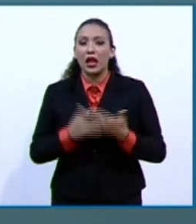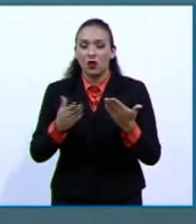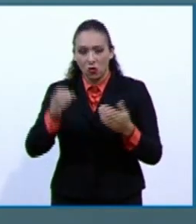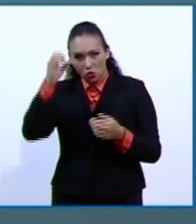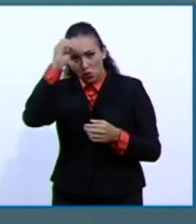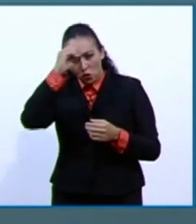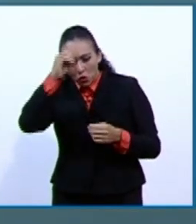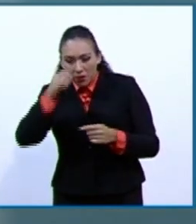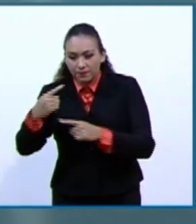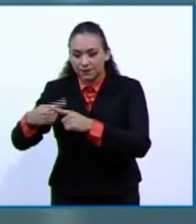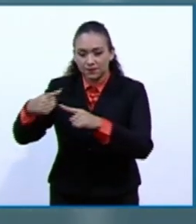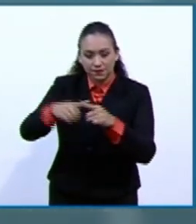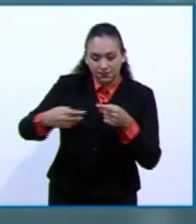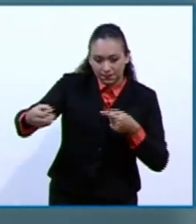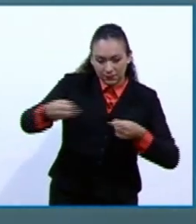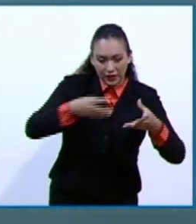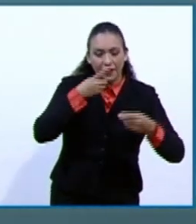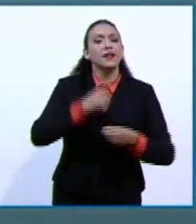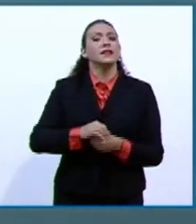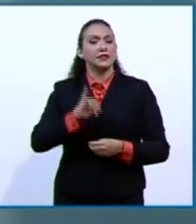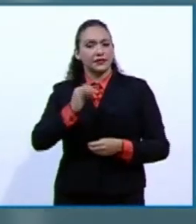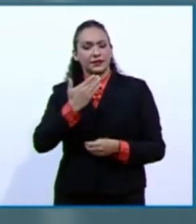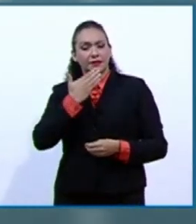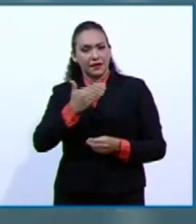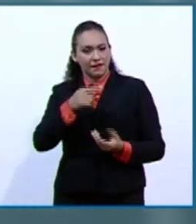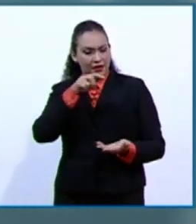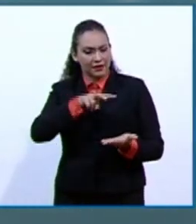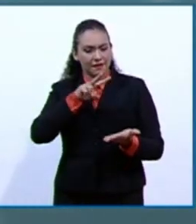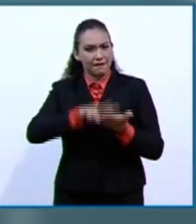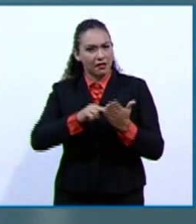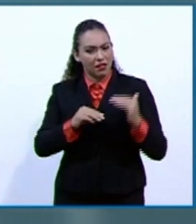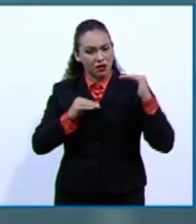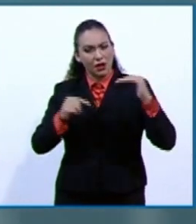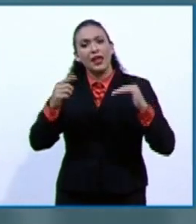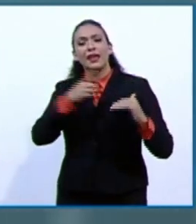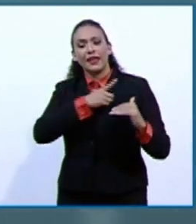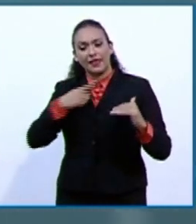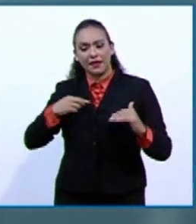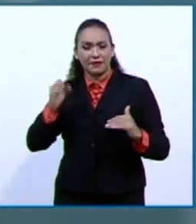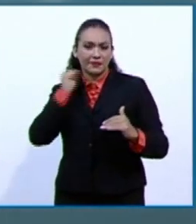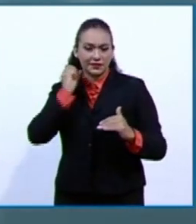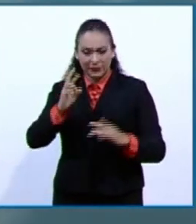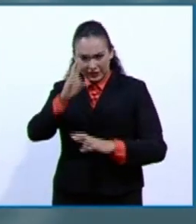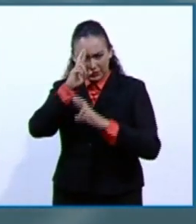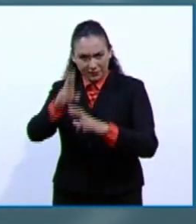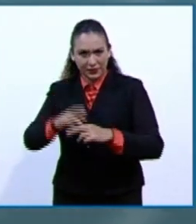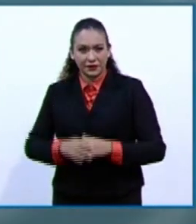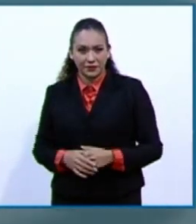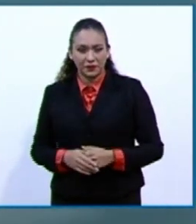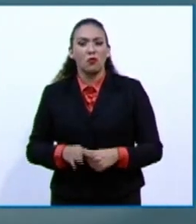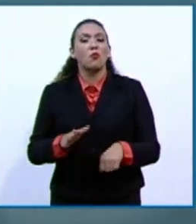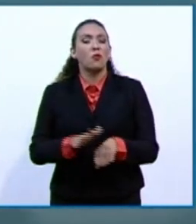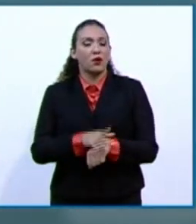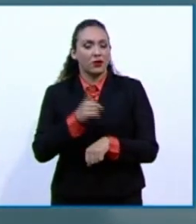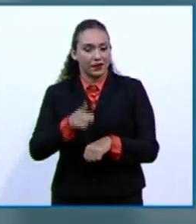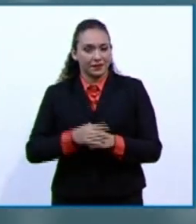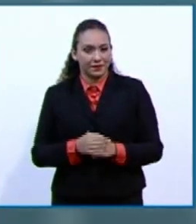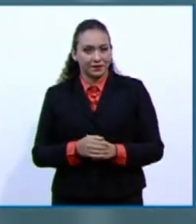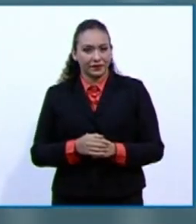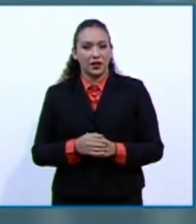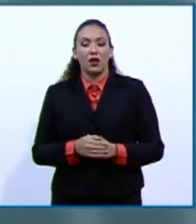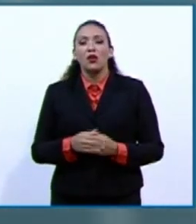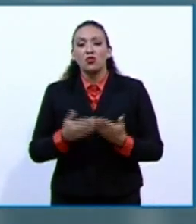democrática mantiene su coherencia y cobra sentido el principio jurídico de supremacía constitucional, ya que así, ningún